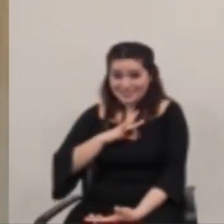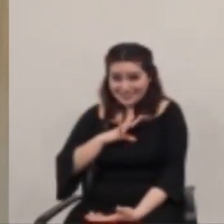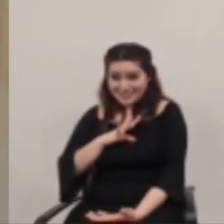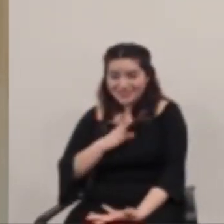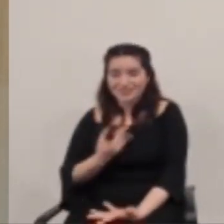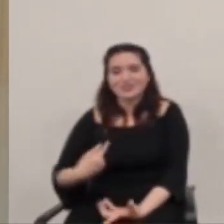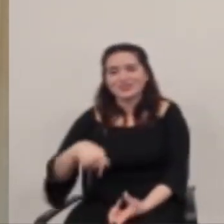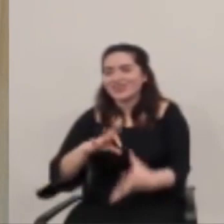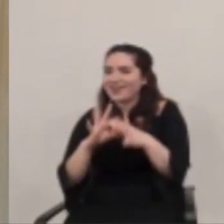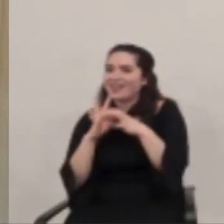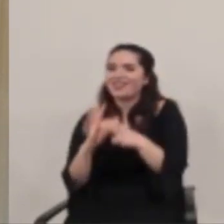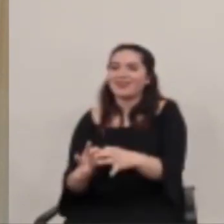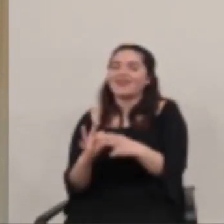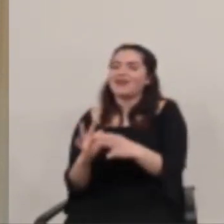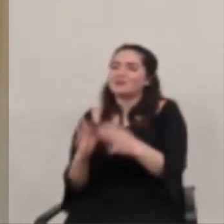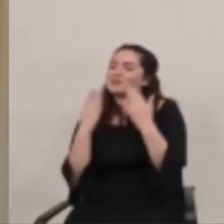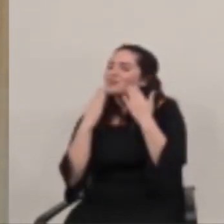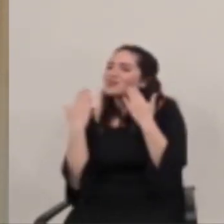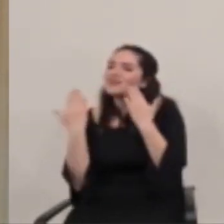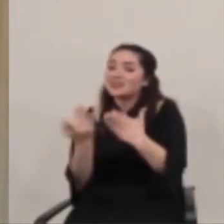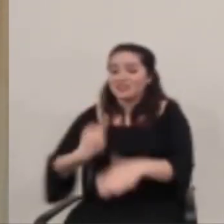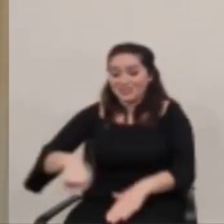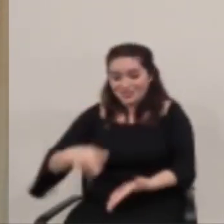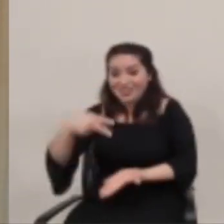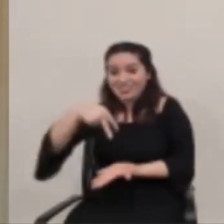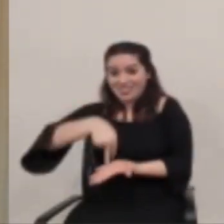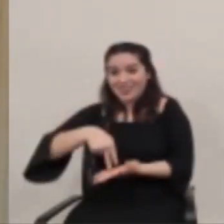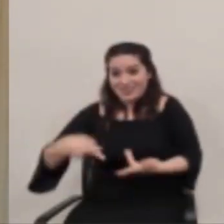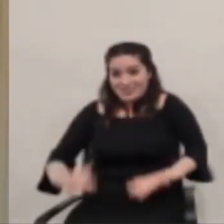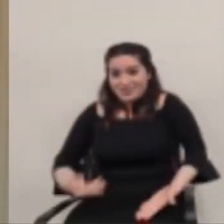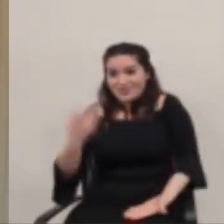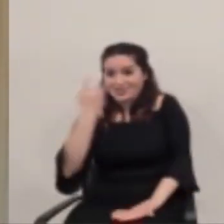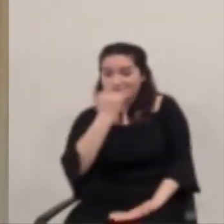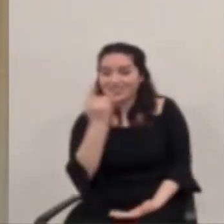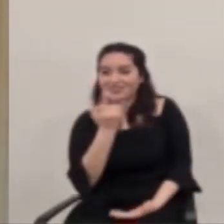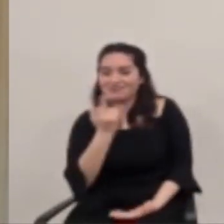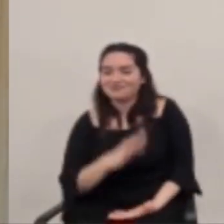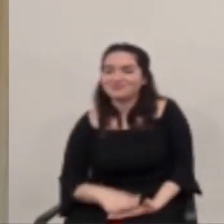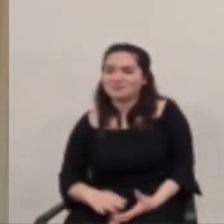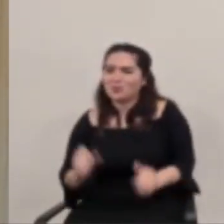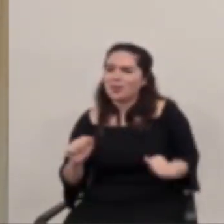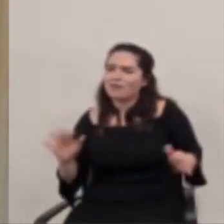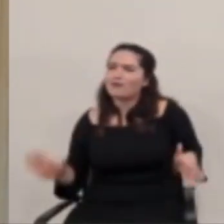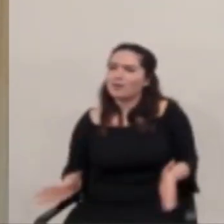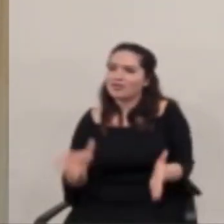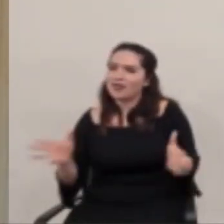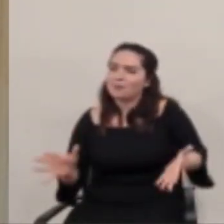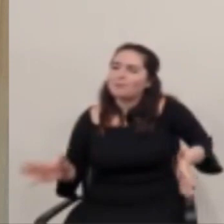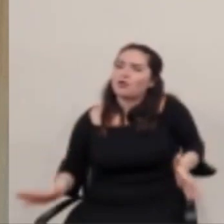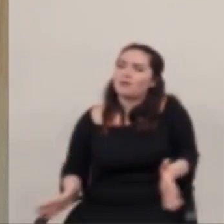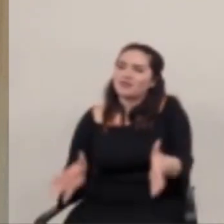agradezcamos el privilegio que tenemos de estar en esta universidad y de poder fomentar y promover